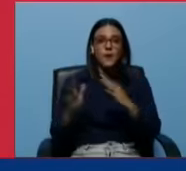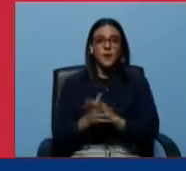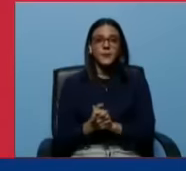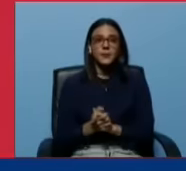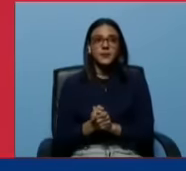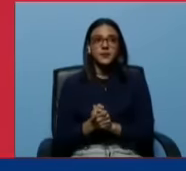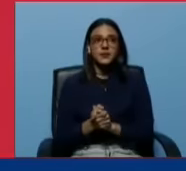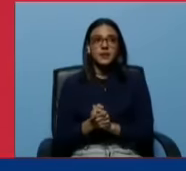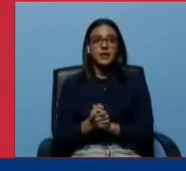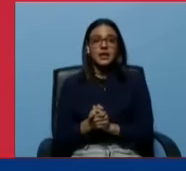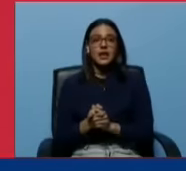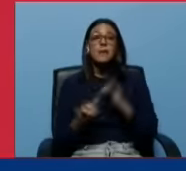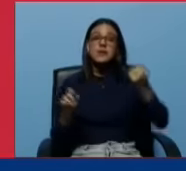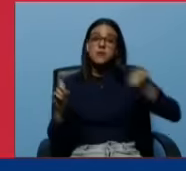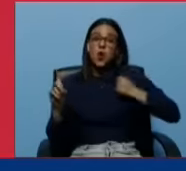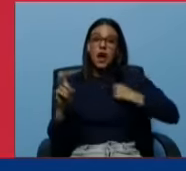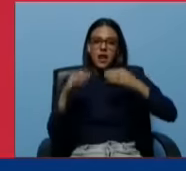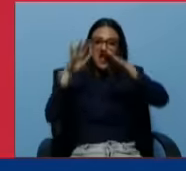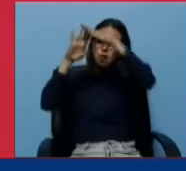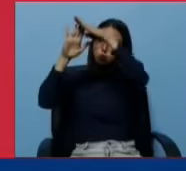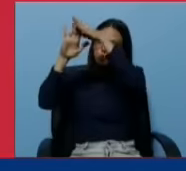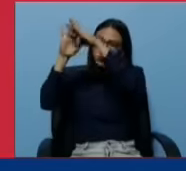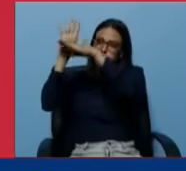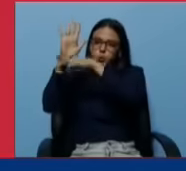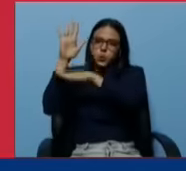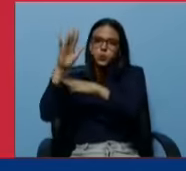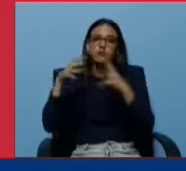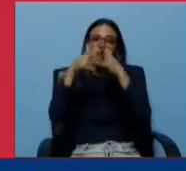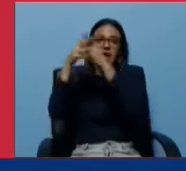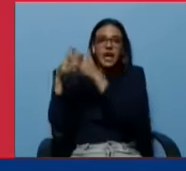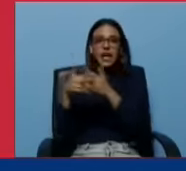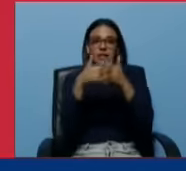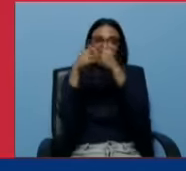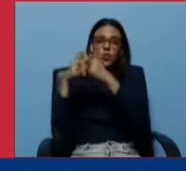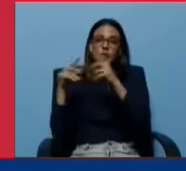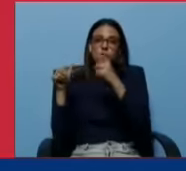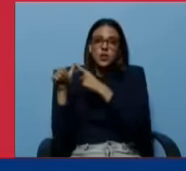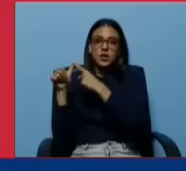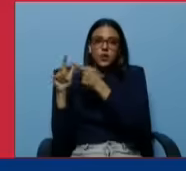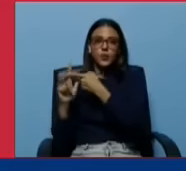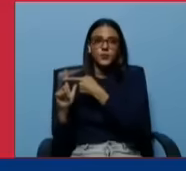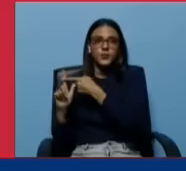2019, de Canadá para abajo, Estados Unidos,